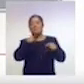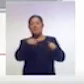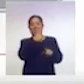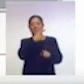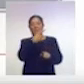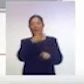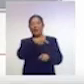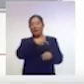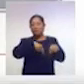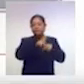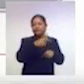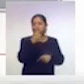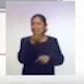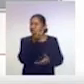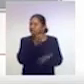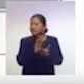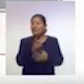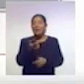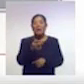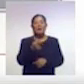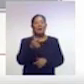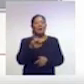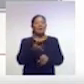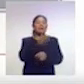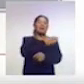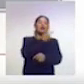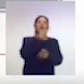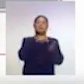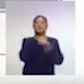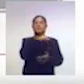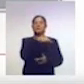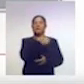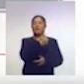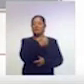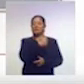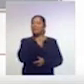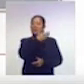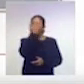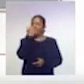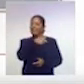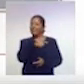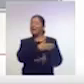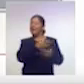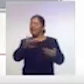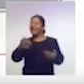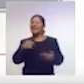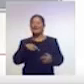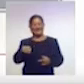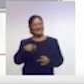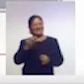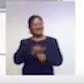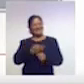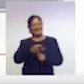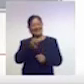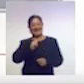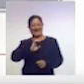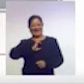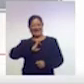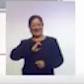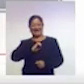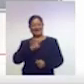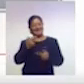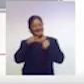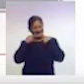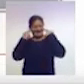logrado desde el 2011. Y esto, sin duda, el técnico, pues, lo tiene con, pues, muy buen semblante. No, y a nosotros también, toda la afición,